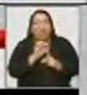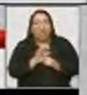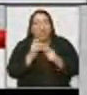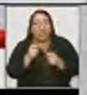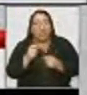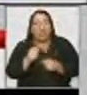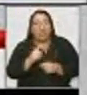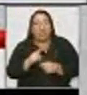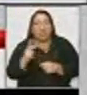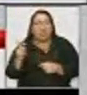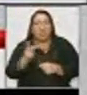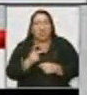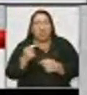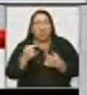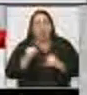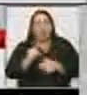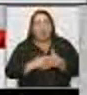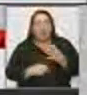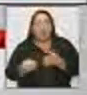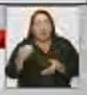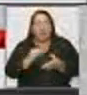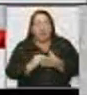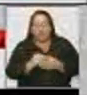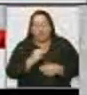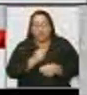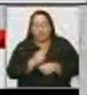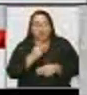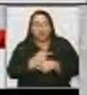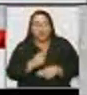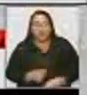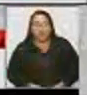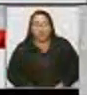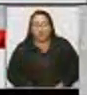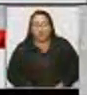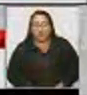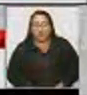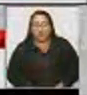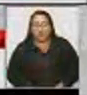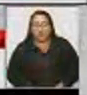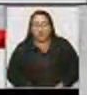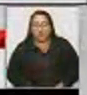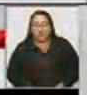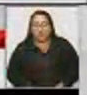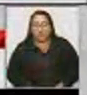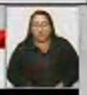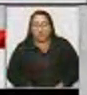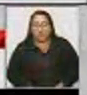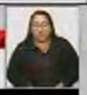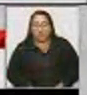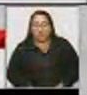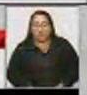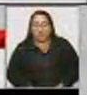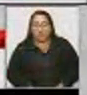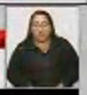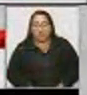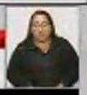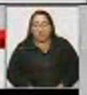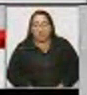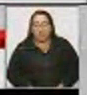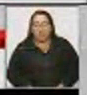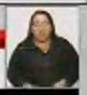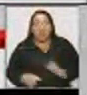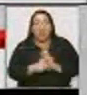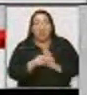hostigamiento sexual. Y 22 han informado que han implementado acciones de prevención frente al hostigamiento sexual en el marco de cumplimiento de la